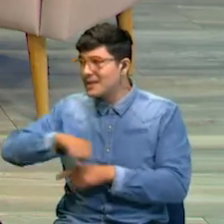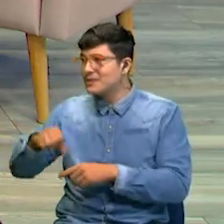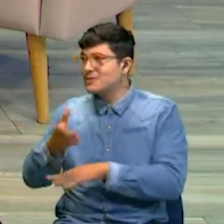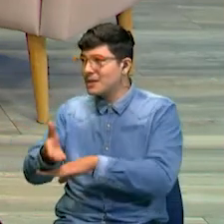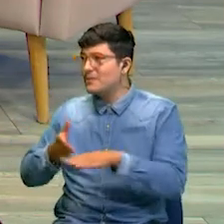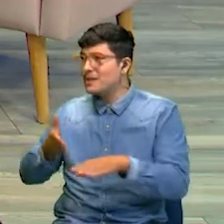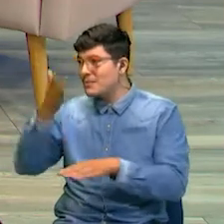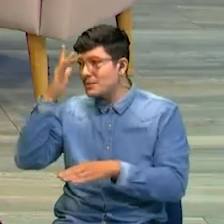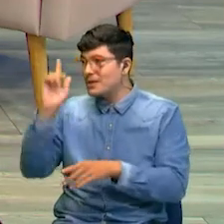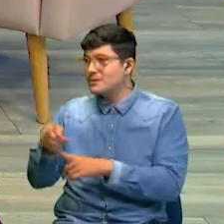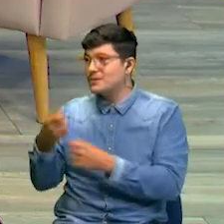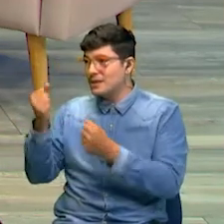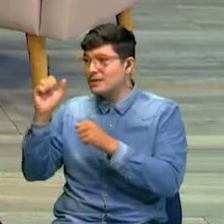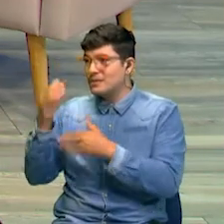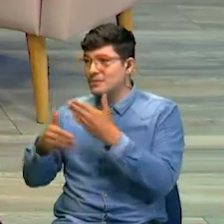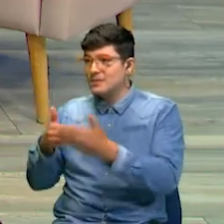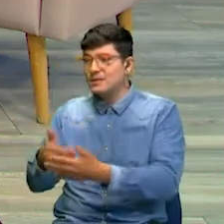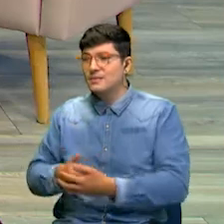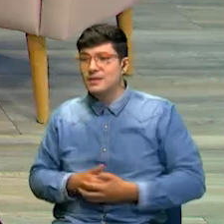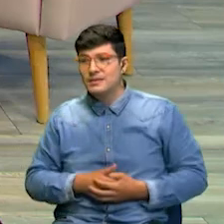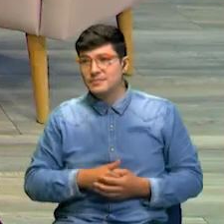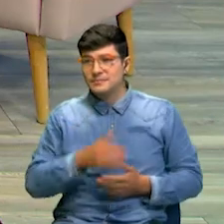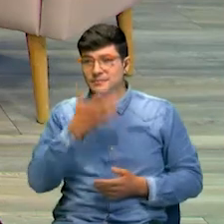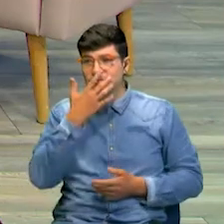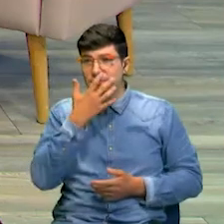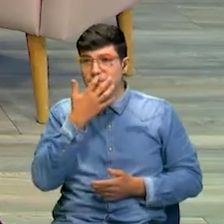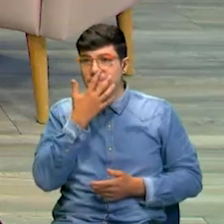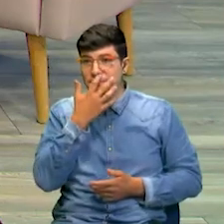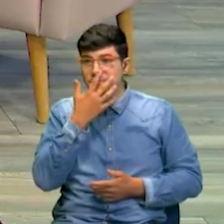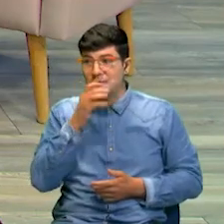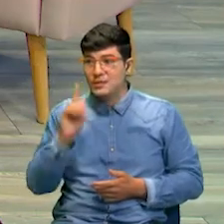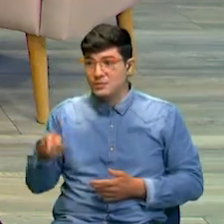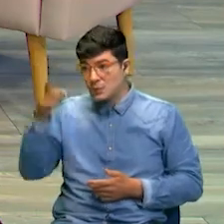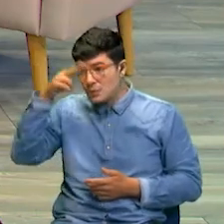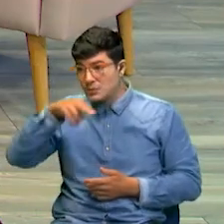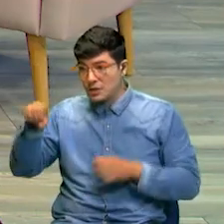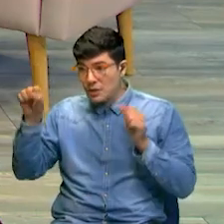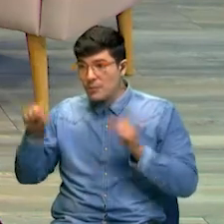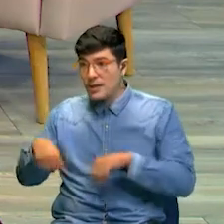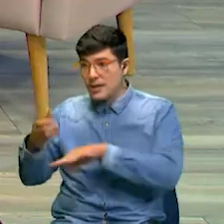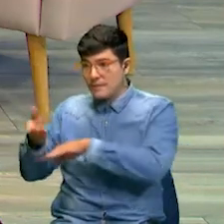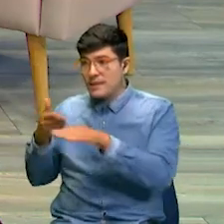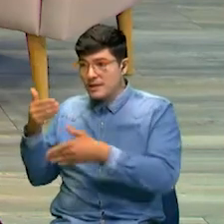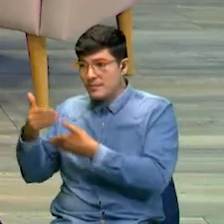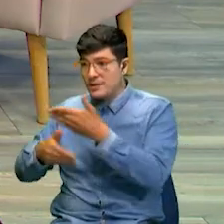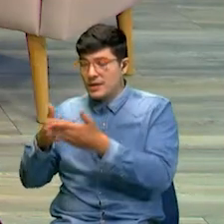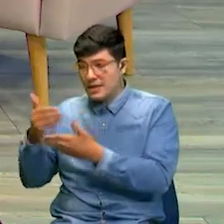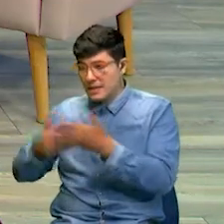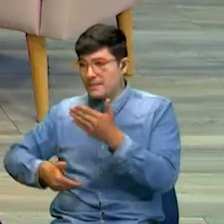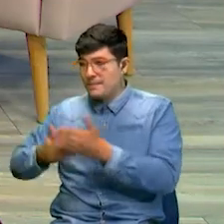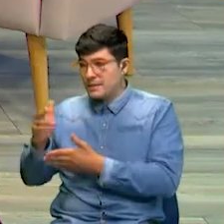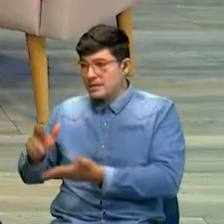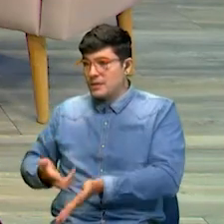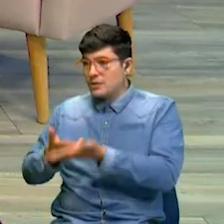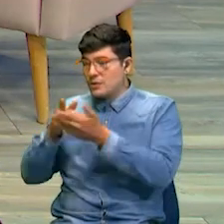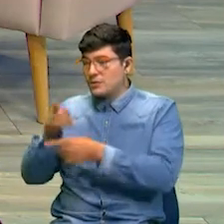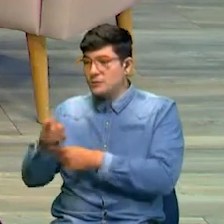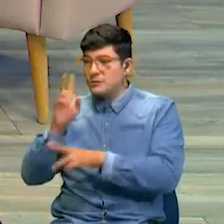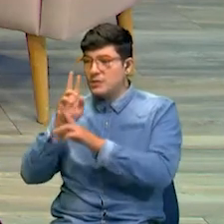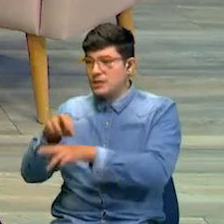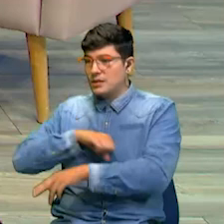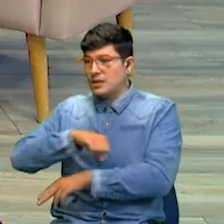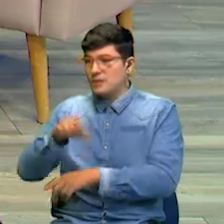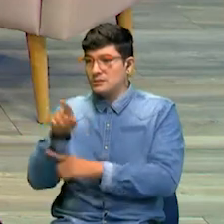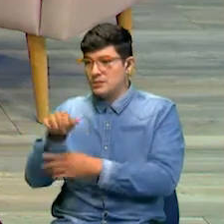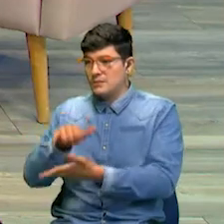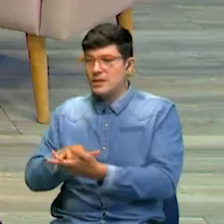sí va a prosperar posiblemente. Que los hijos puedan reclamar y empezar a... Sí. O sea, reclamar los derechos